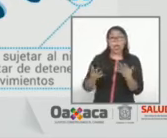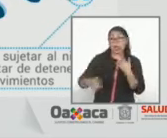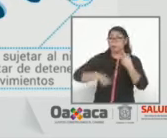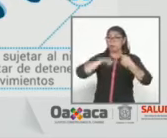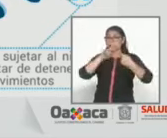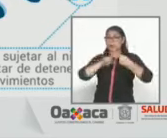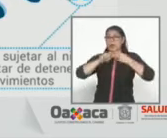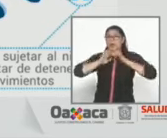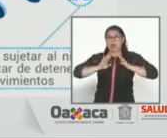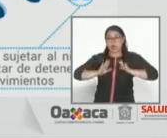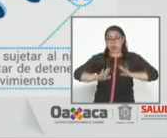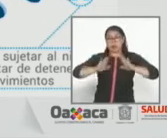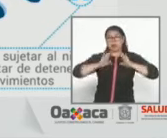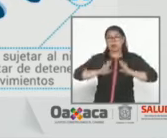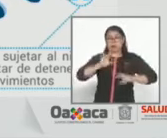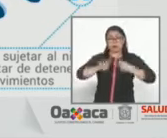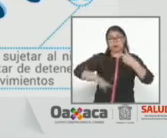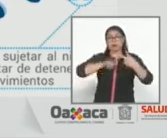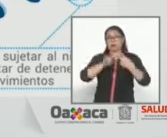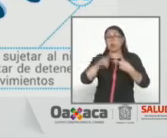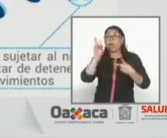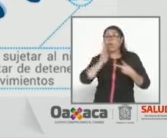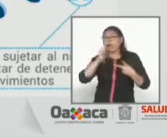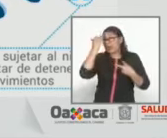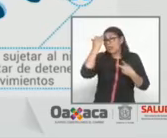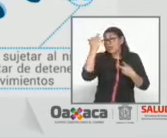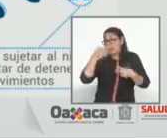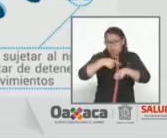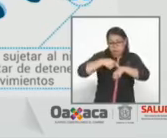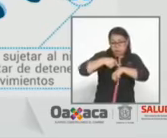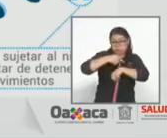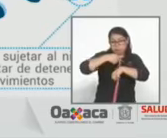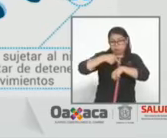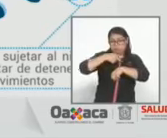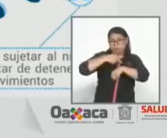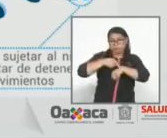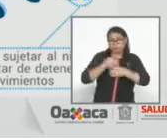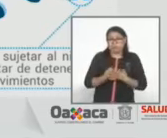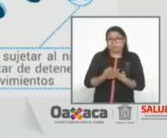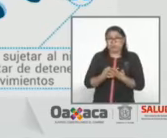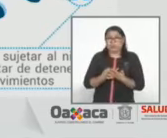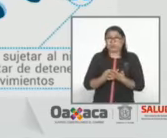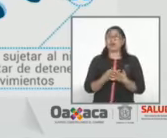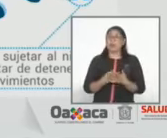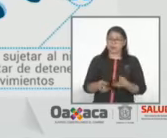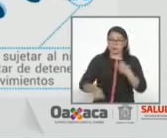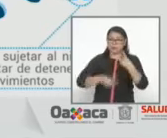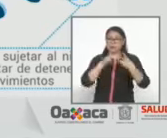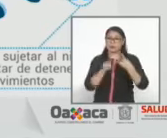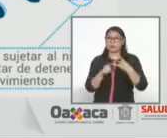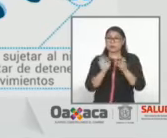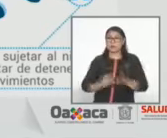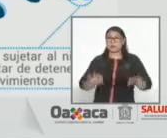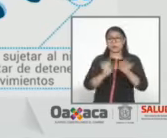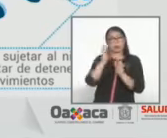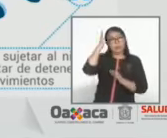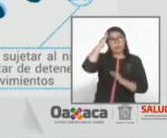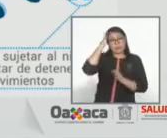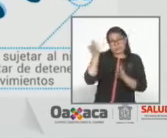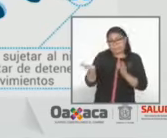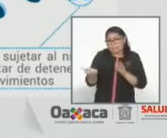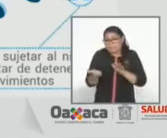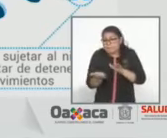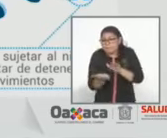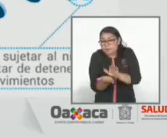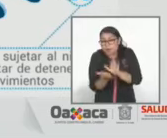medir el tiempo que dura la crisis epiléptica. Vamos a proteger principalmente la cabeza. No vamos a poner nada en la